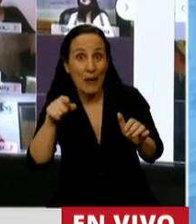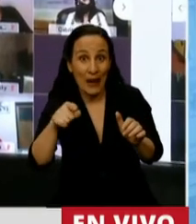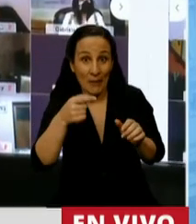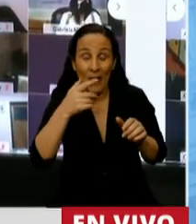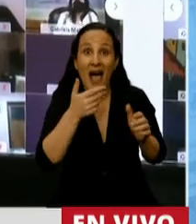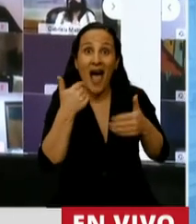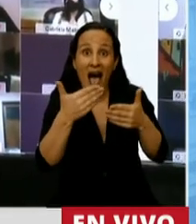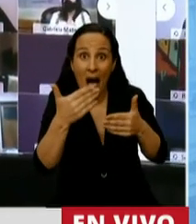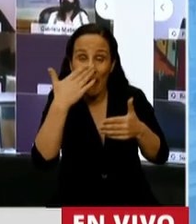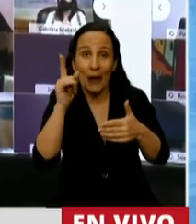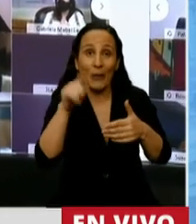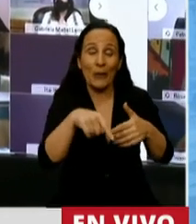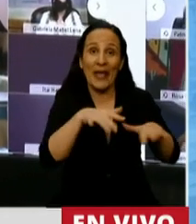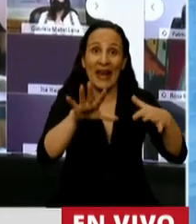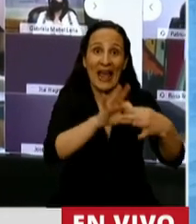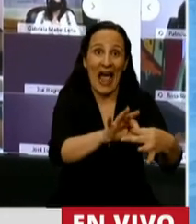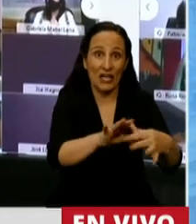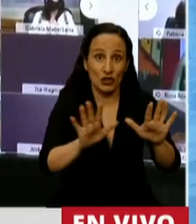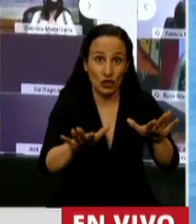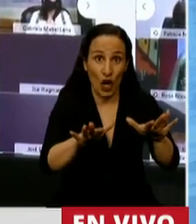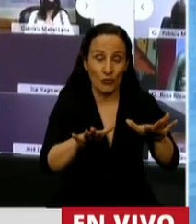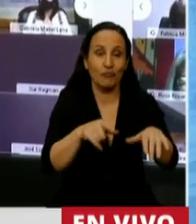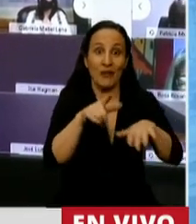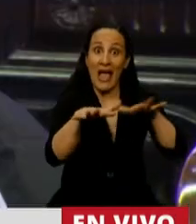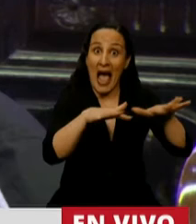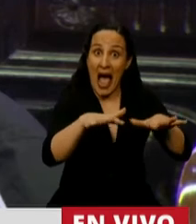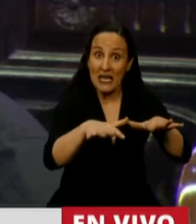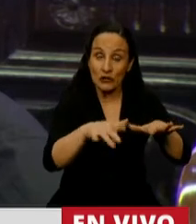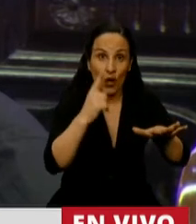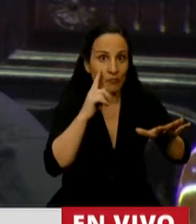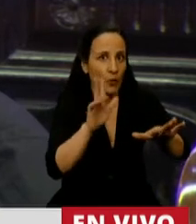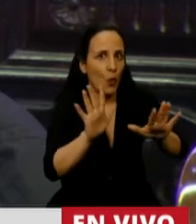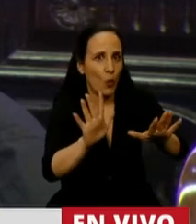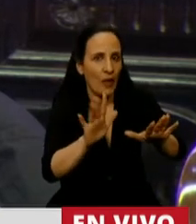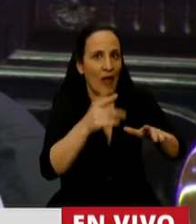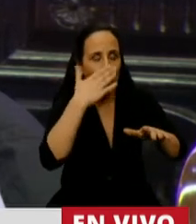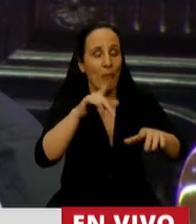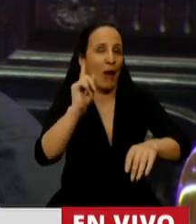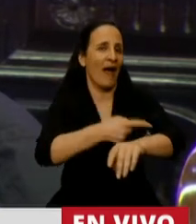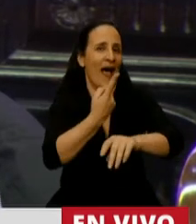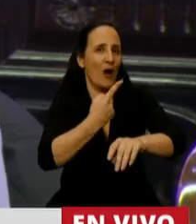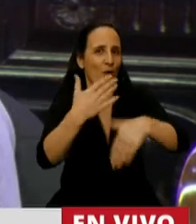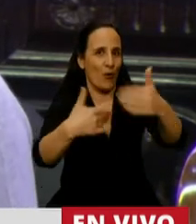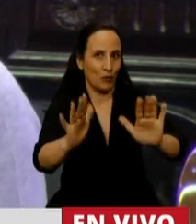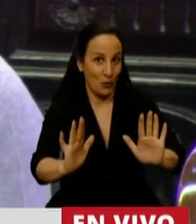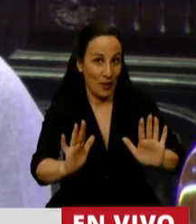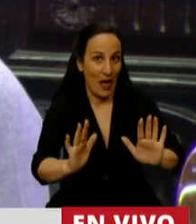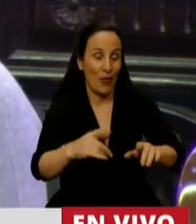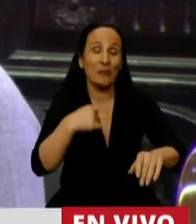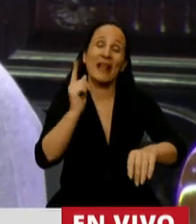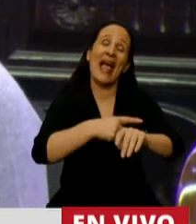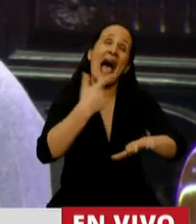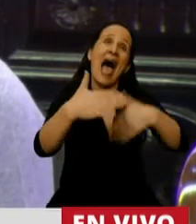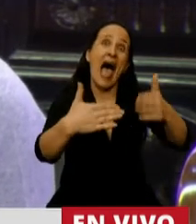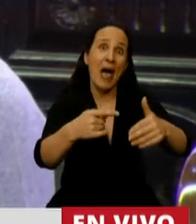actos debemos cuidar nuestros actos porque estos se transformarán en hábitos debemos controlar nuestros hábitos porque